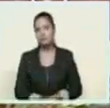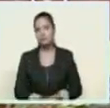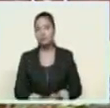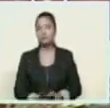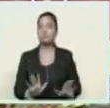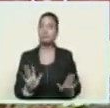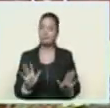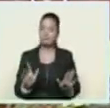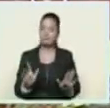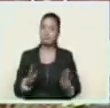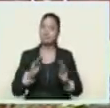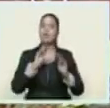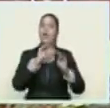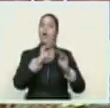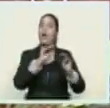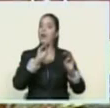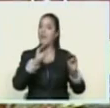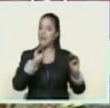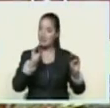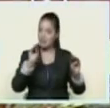yo no es mío